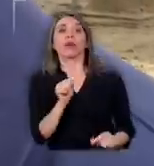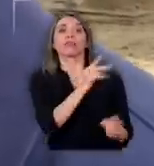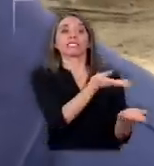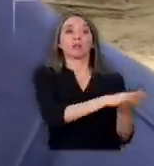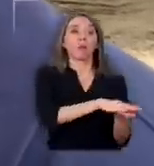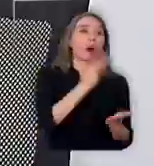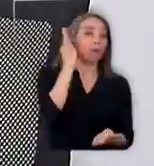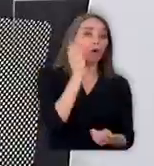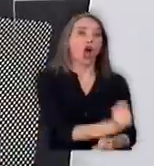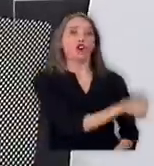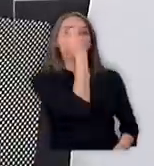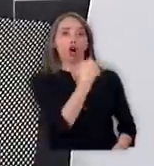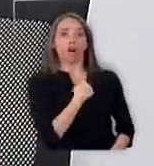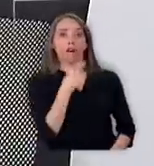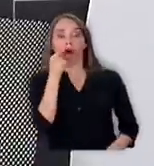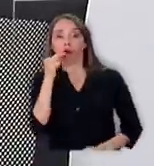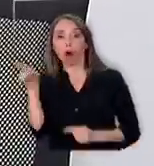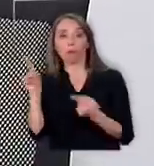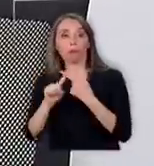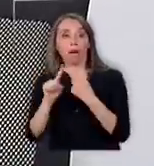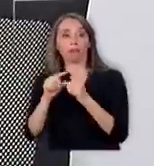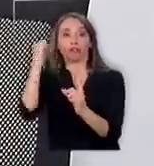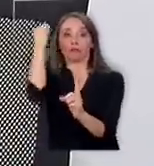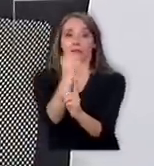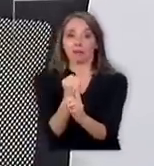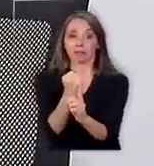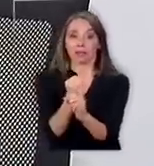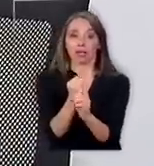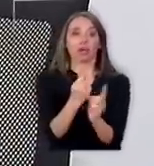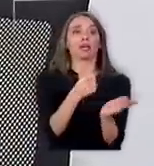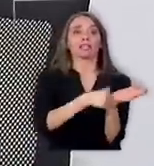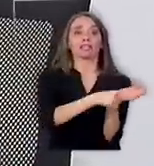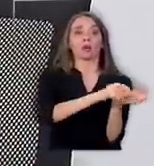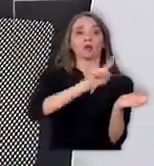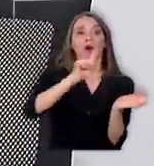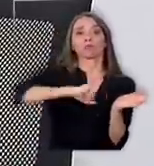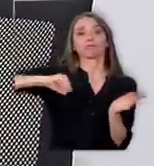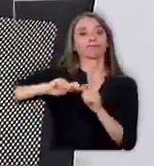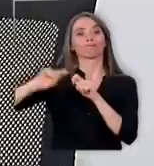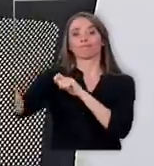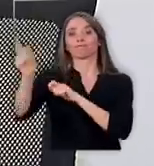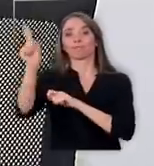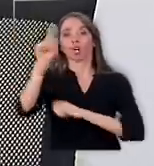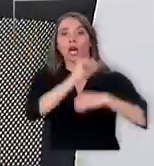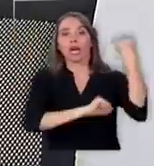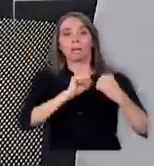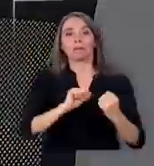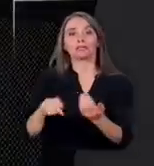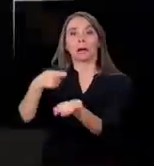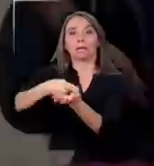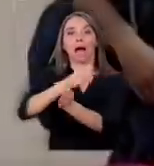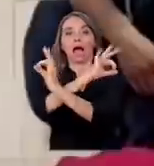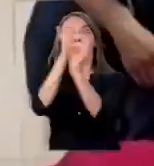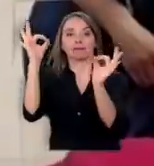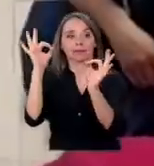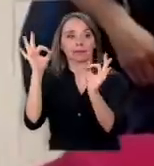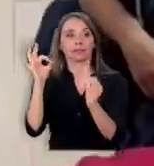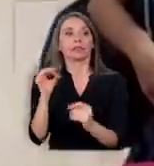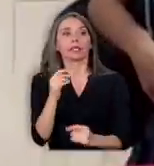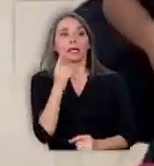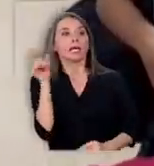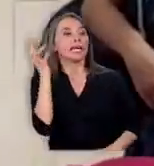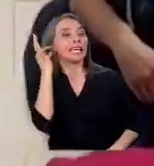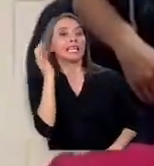que él habría participado en la ocurrencia del siniestro, tampoco podría hacerlo, por tanto, la compañía no le paga a nadie. Ya cargaba su